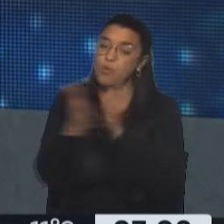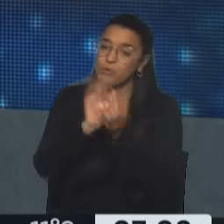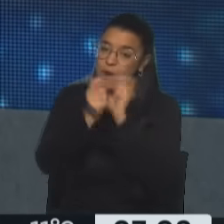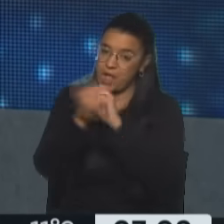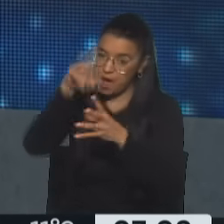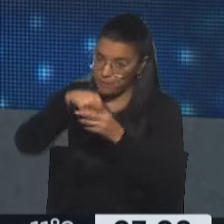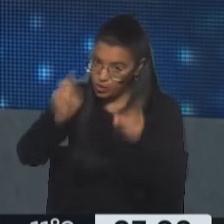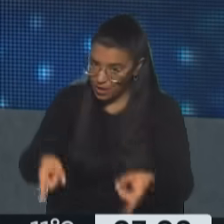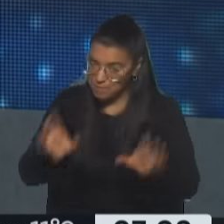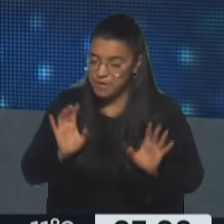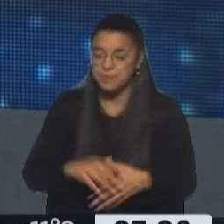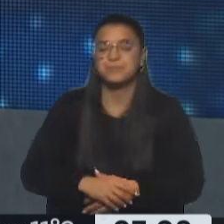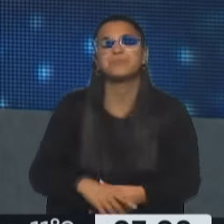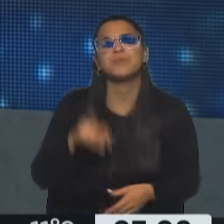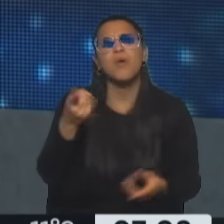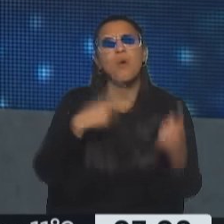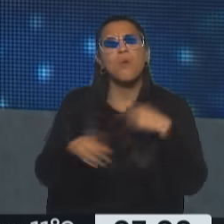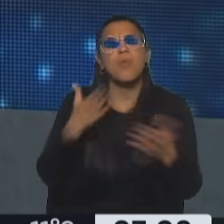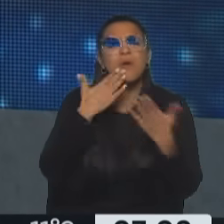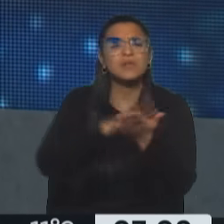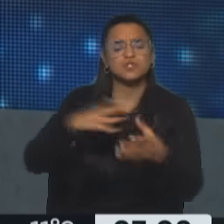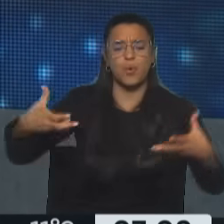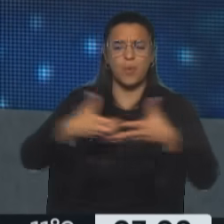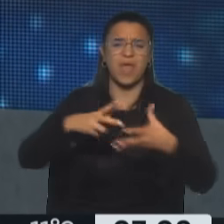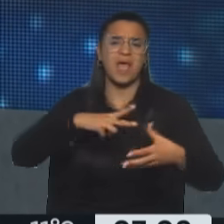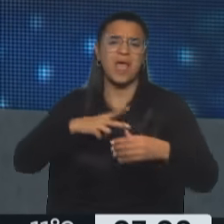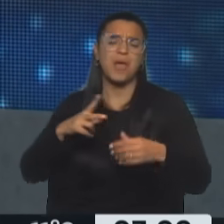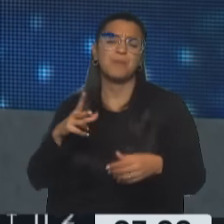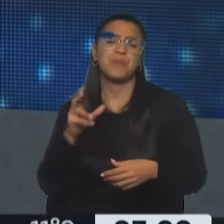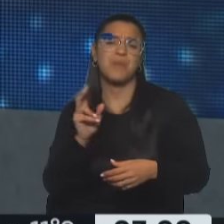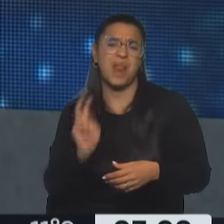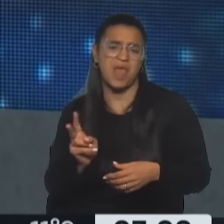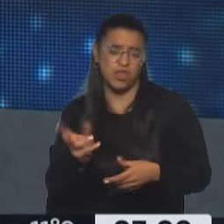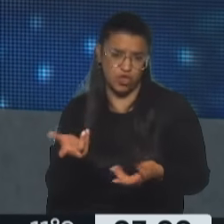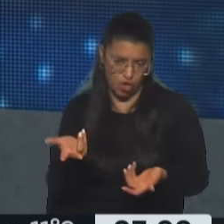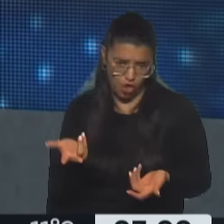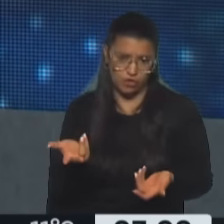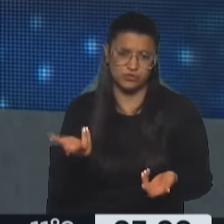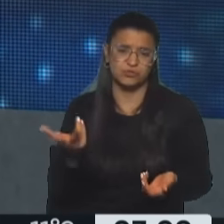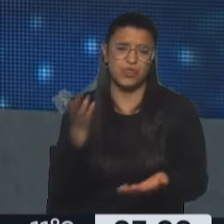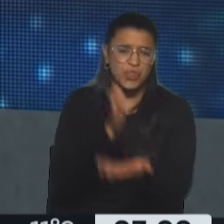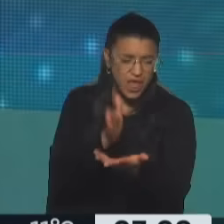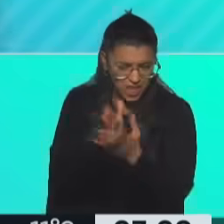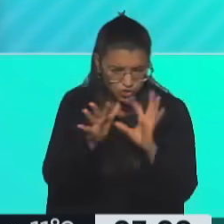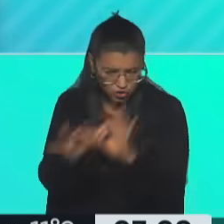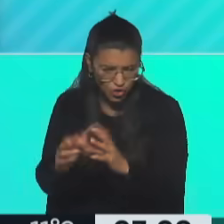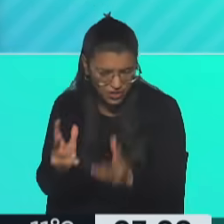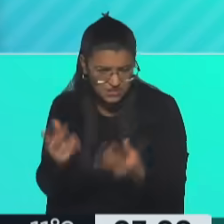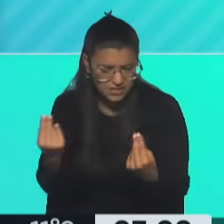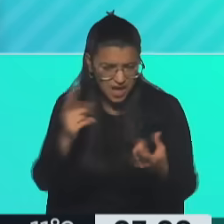pero y puntualmente cuando habla de la casta habla de derechos A ver es vincular de es